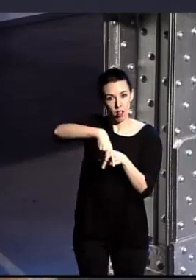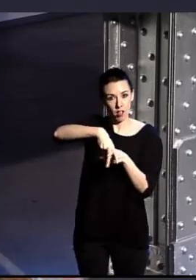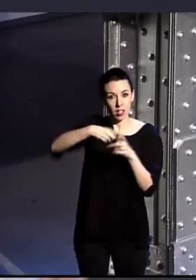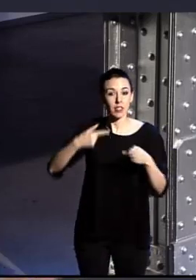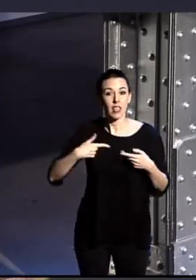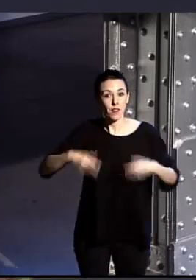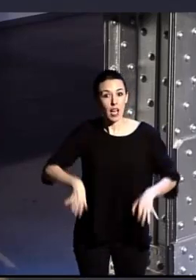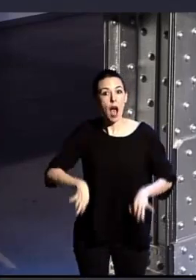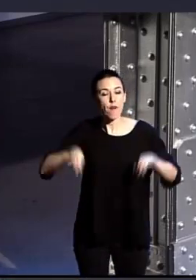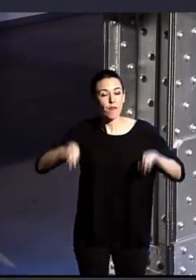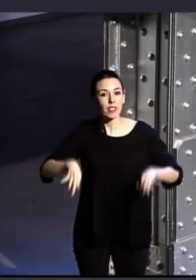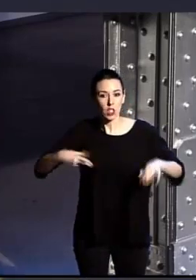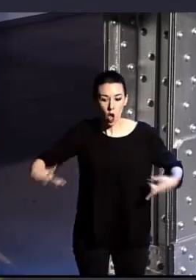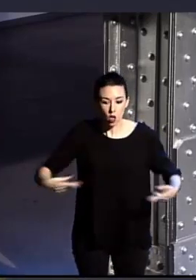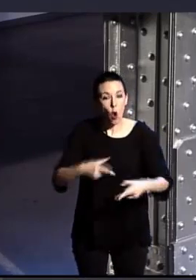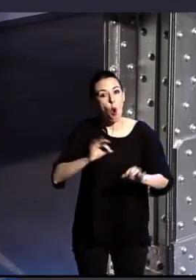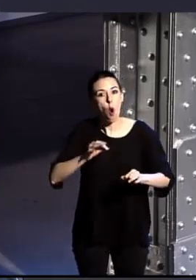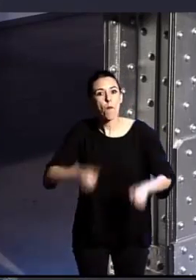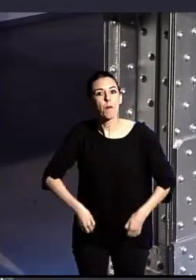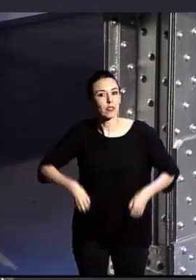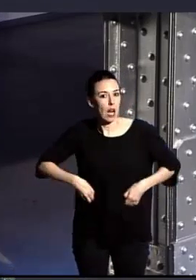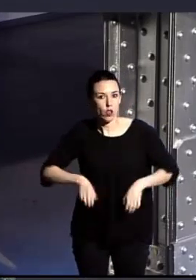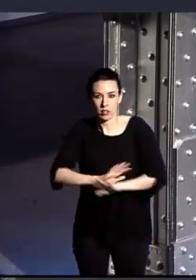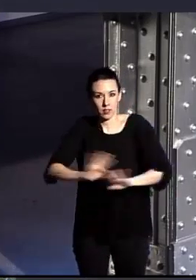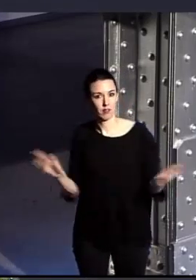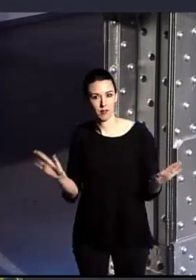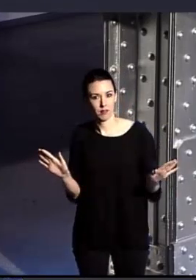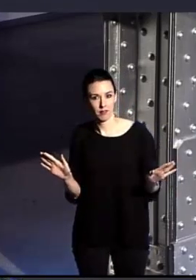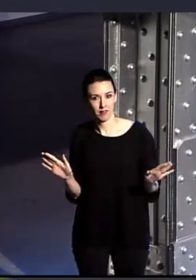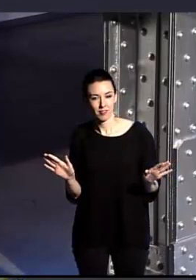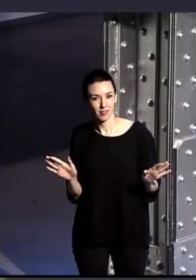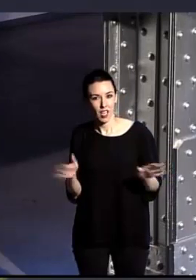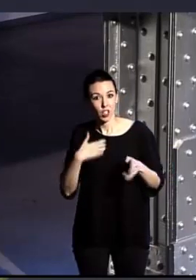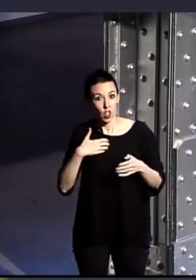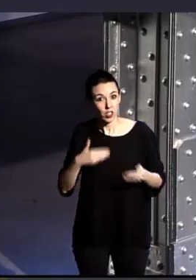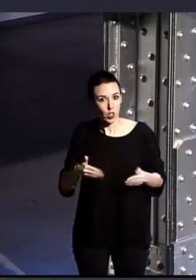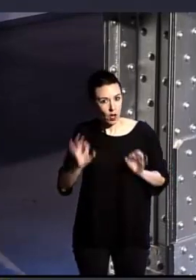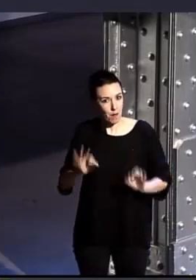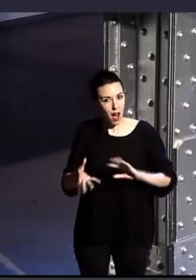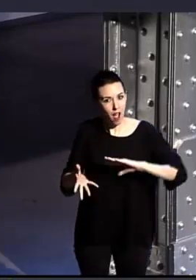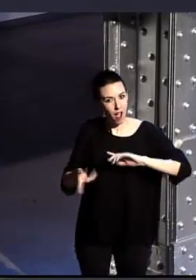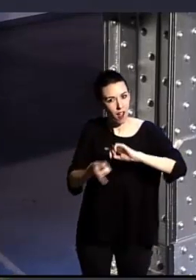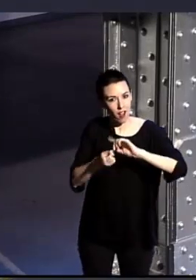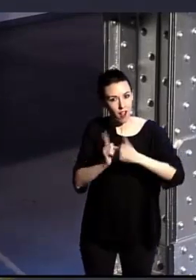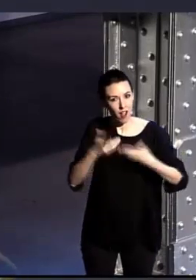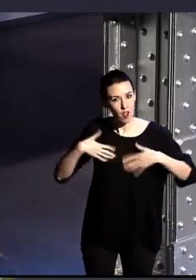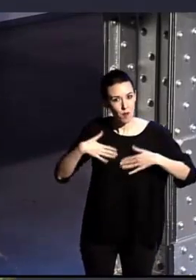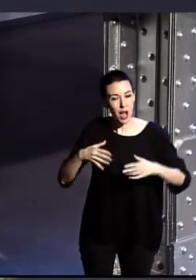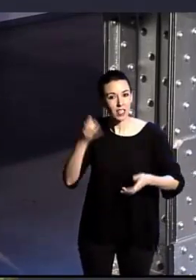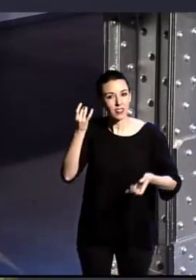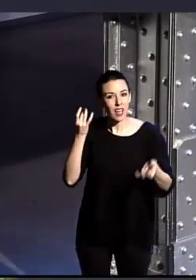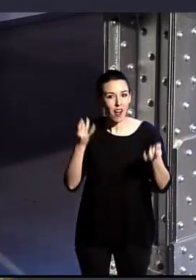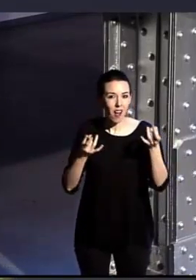el vestido o te ponías pantalones. Entonces, en esa pequeña revolución de vestimenta y de realizar una actividad física es